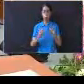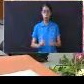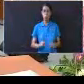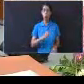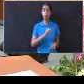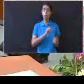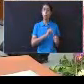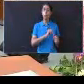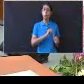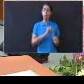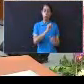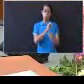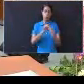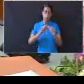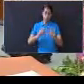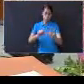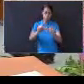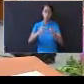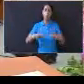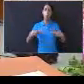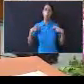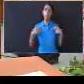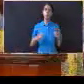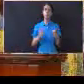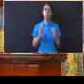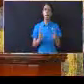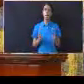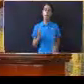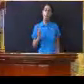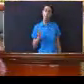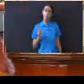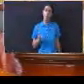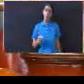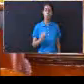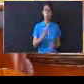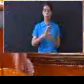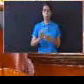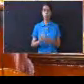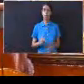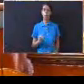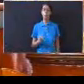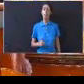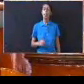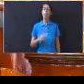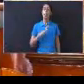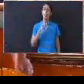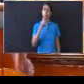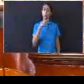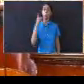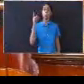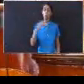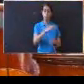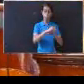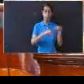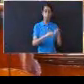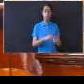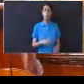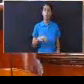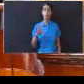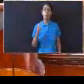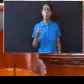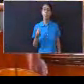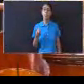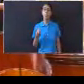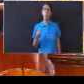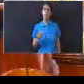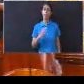cosas toda la vida. Siempre tenemos un Dios que cambia. Un Dios que quiere algo bueno para nosotros. Un